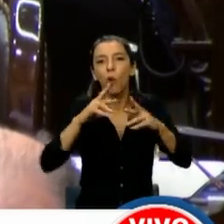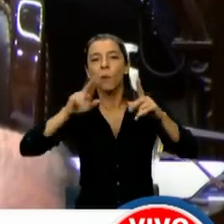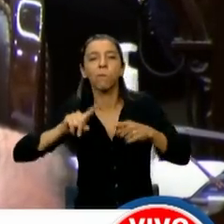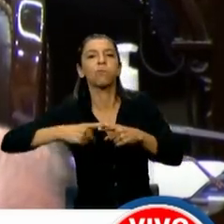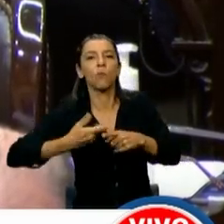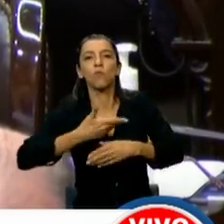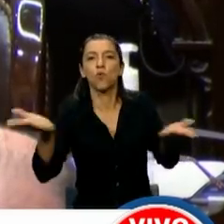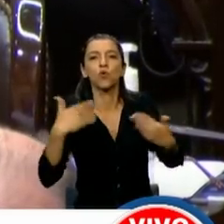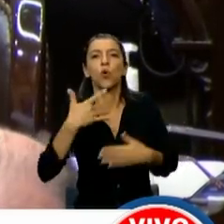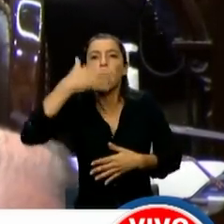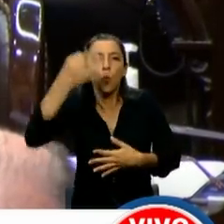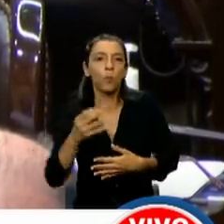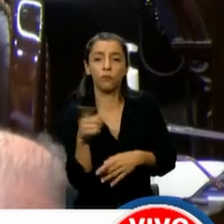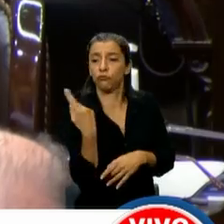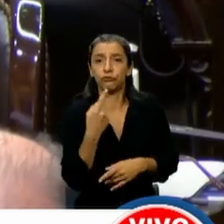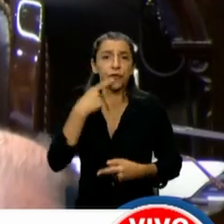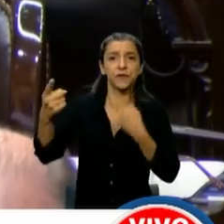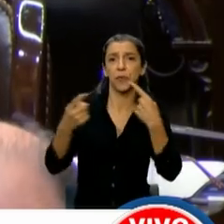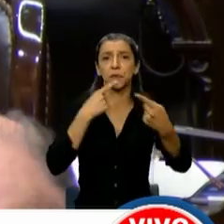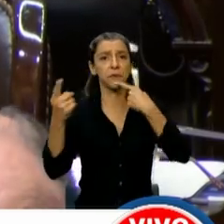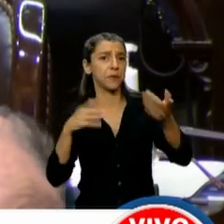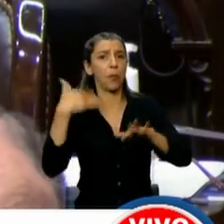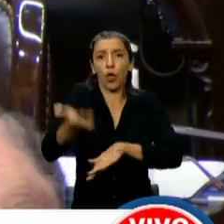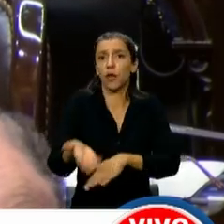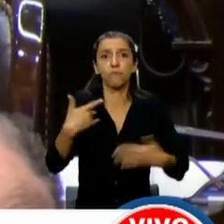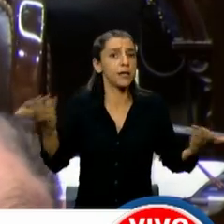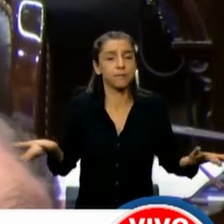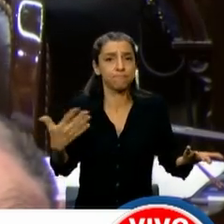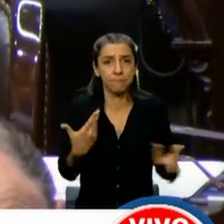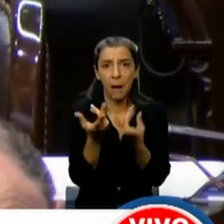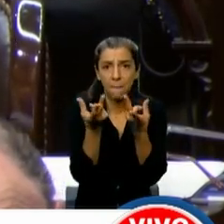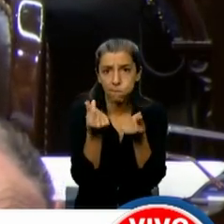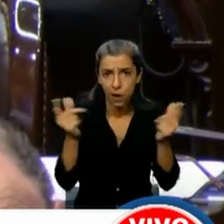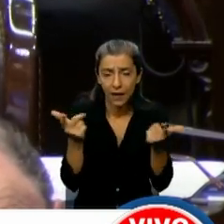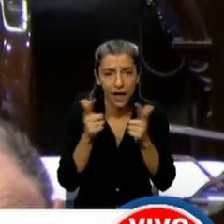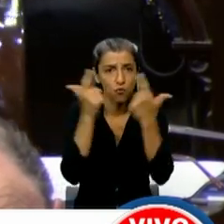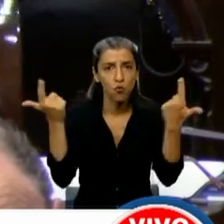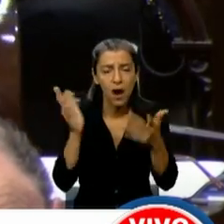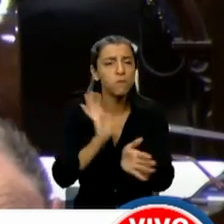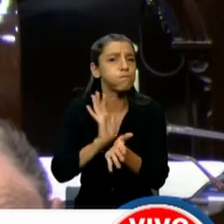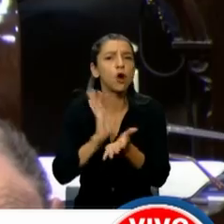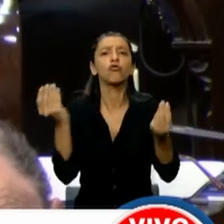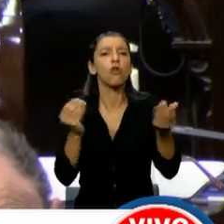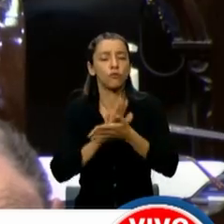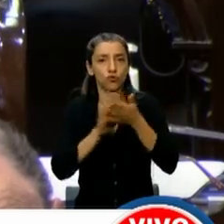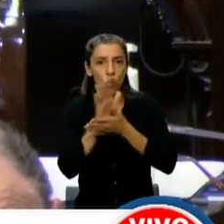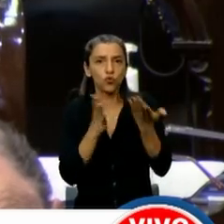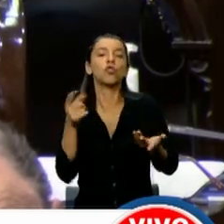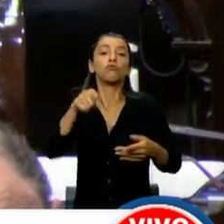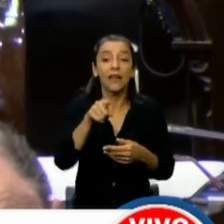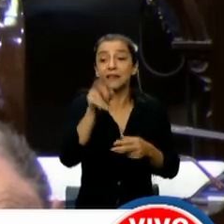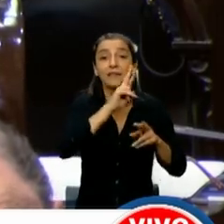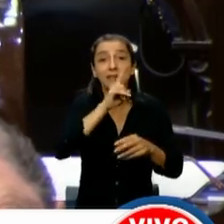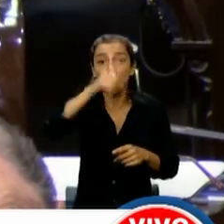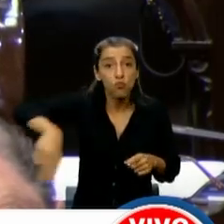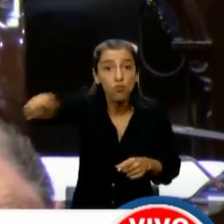porque si no para qué decimos lo que queremos hacer si después nos ponemos los recursos materiales para estas cosas se logren entonces a esas mujeres